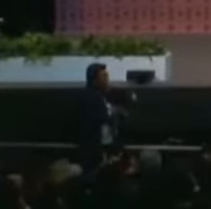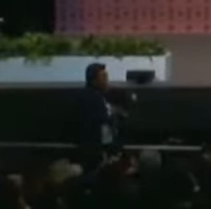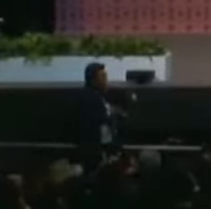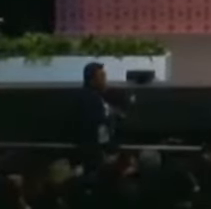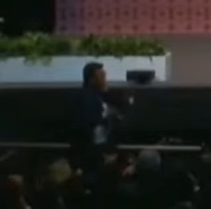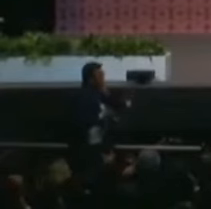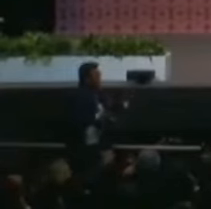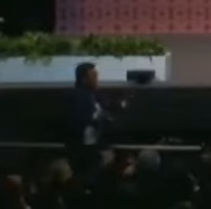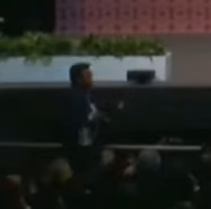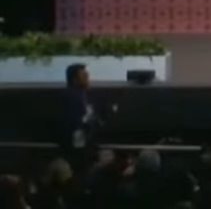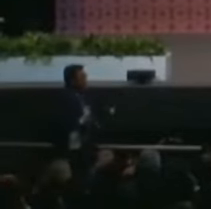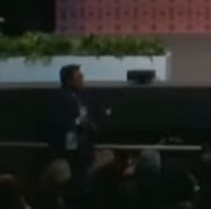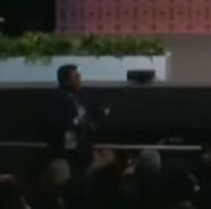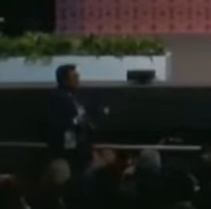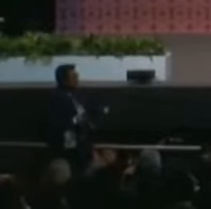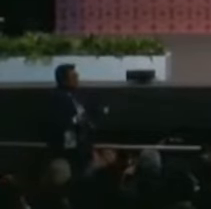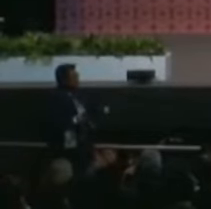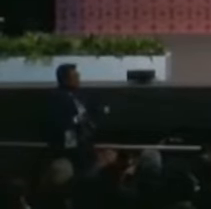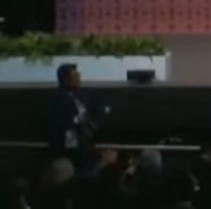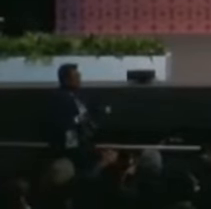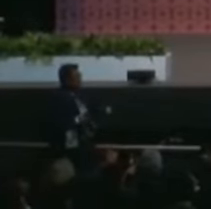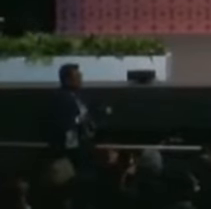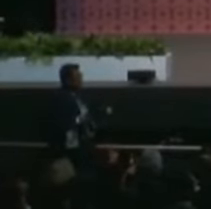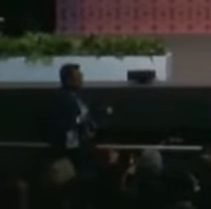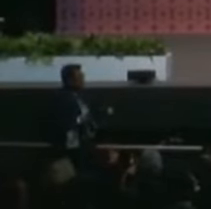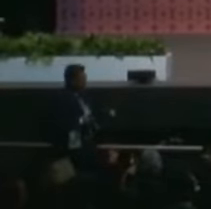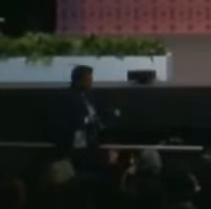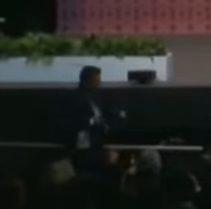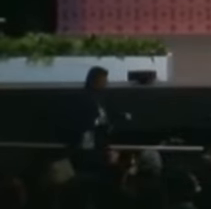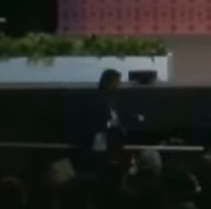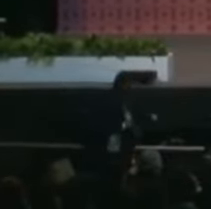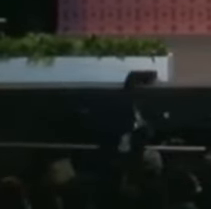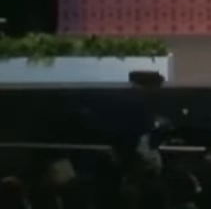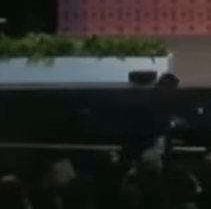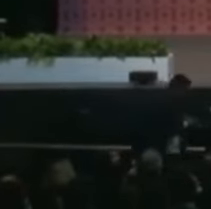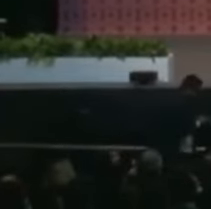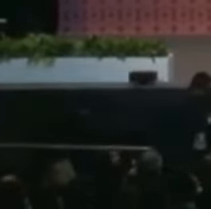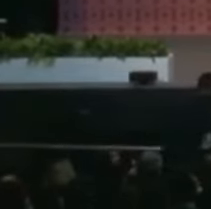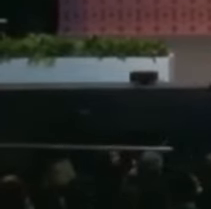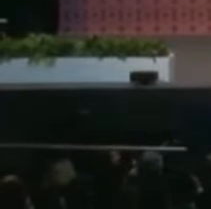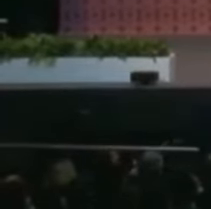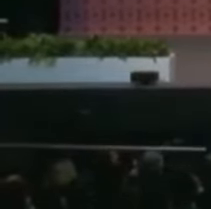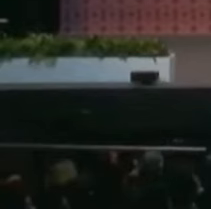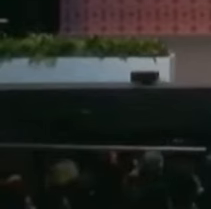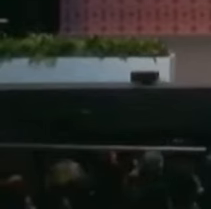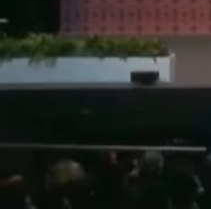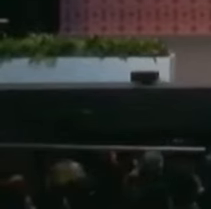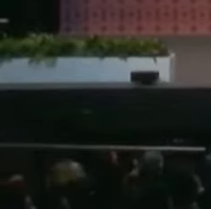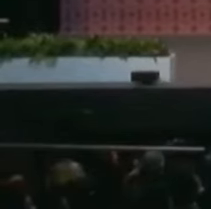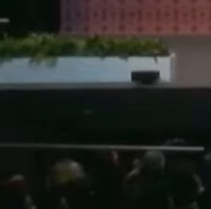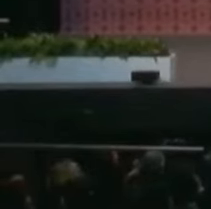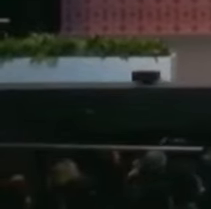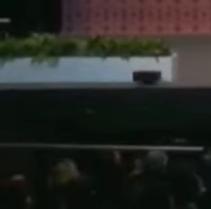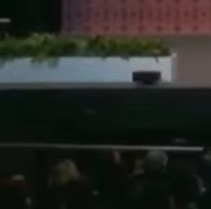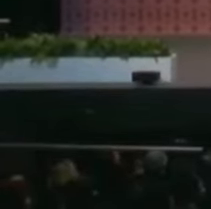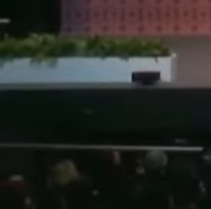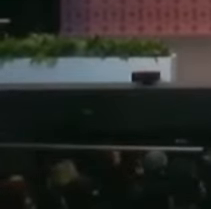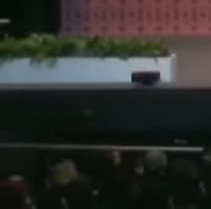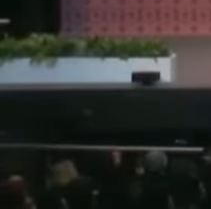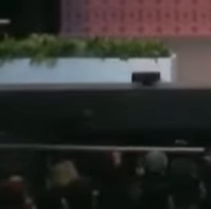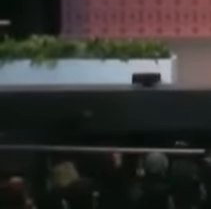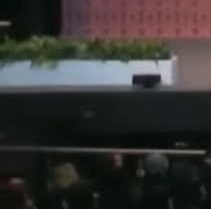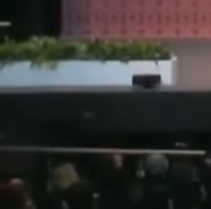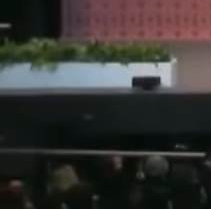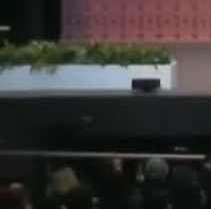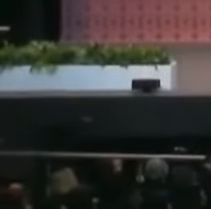Es momento de escuchar el mensaje que nos dirige la gobernadora constitucional del Estado de México, maestra